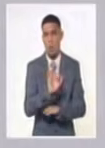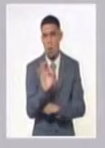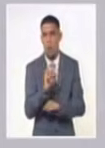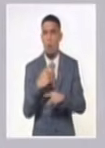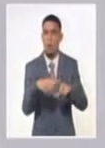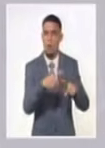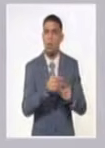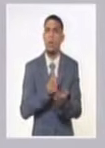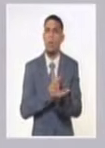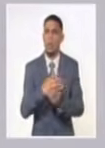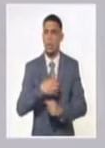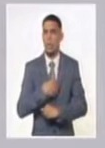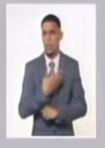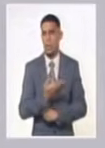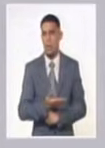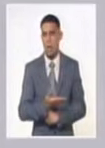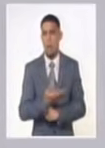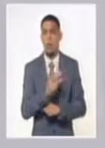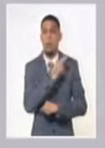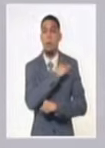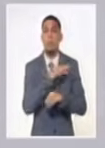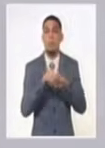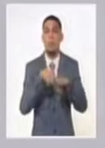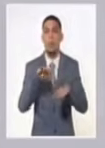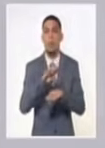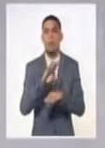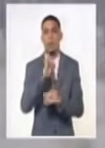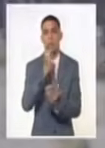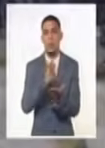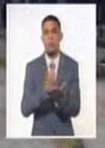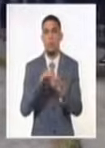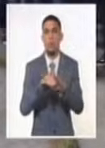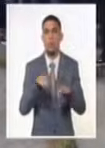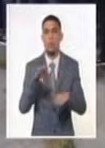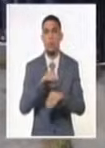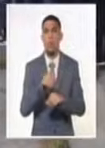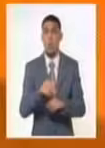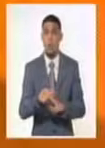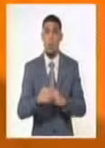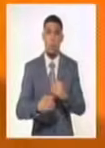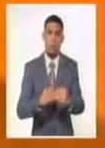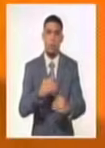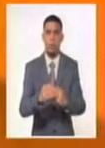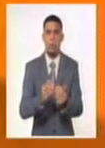que oferta el Ministerio de Educación Superior, y es un proceso en el cual estamos trabajando.